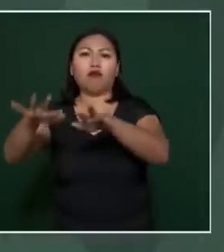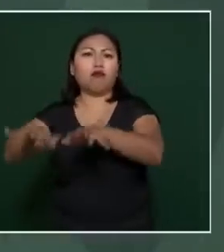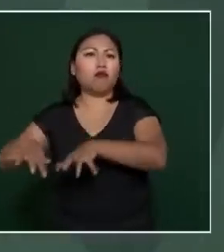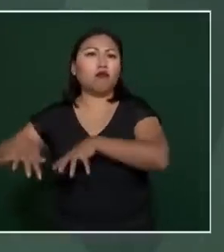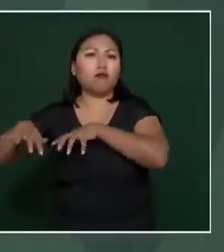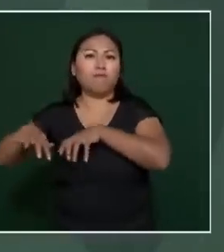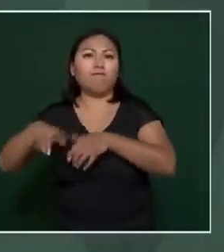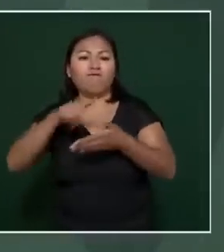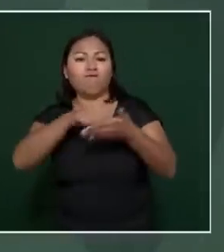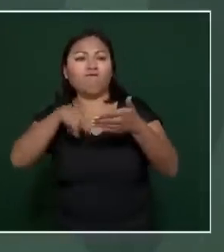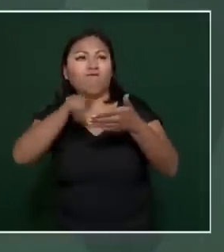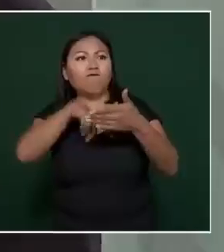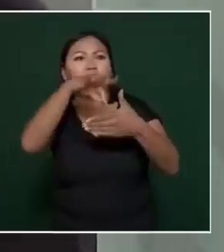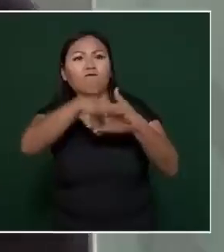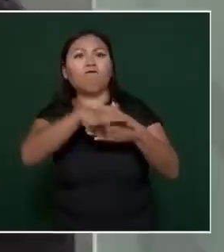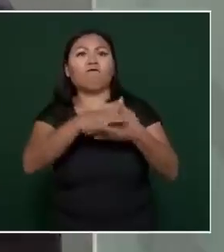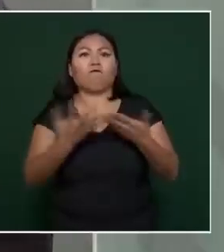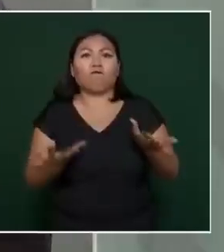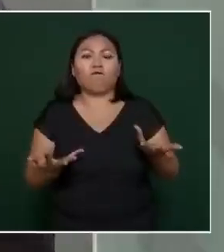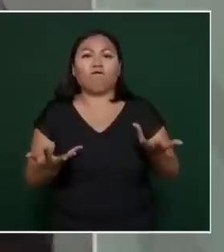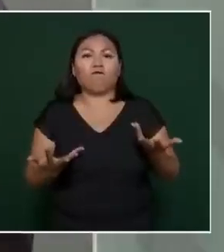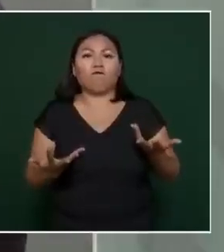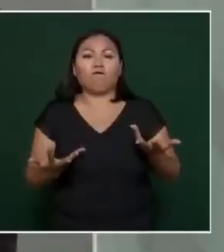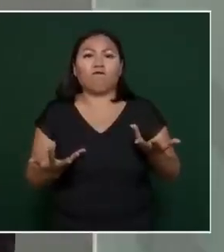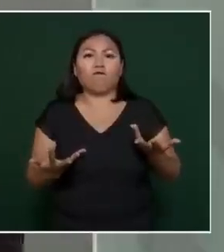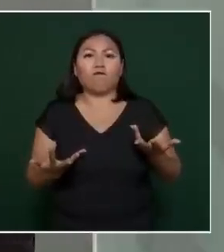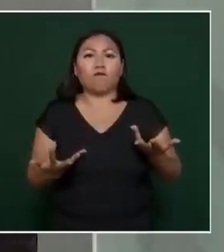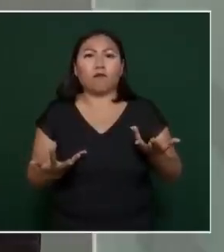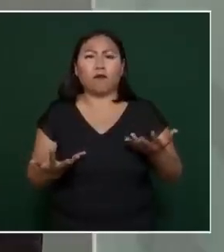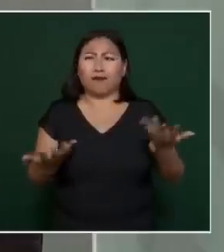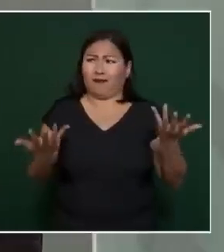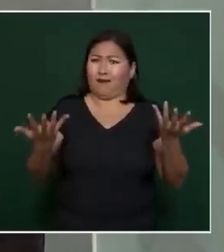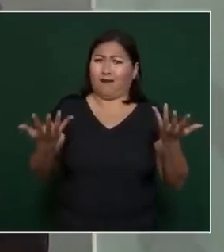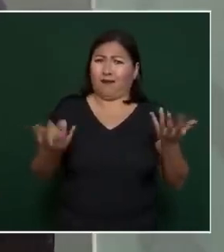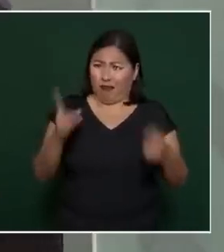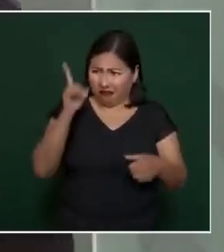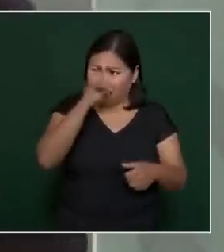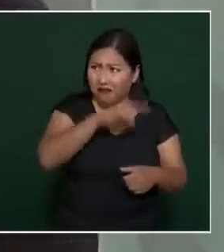Que es muy difícil